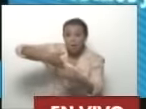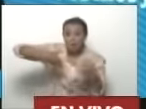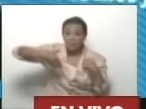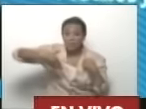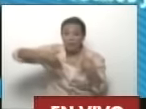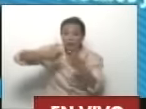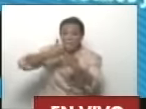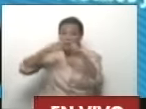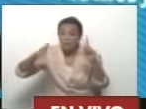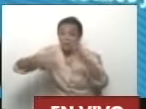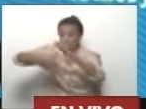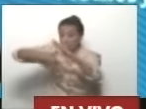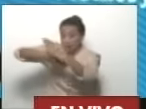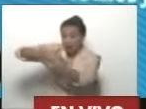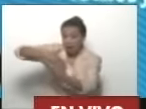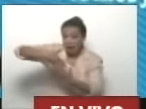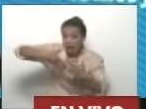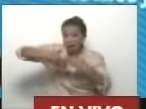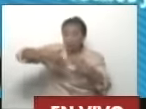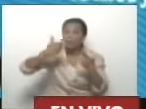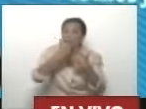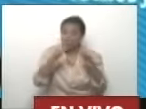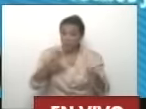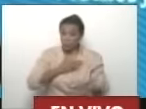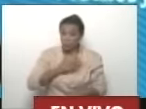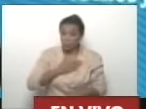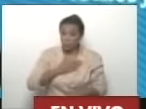países libertarios, nosotros somos los libertarios,